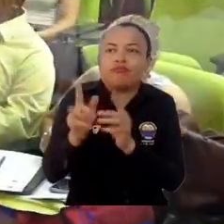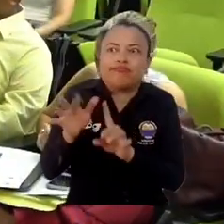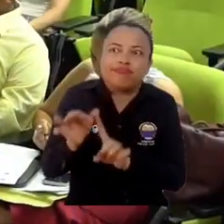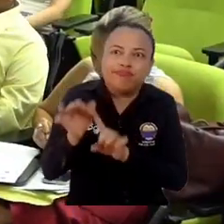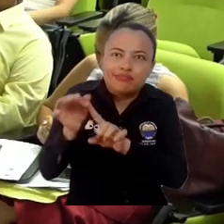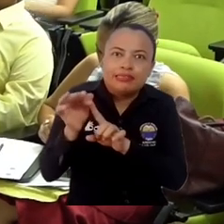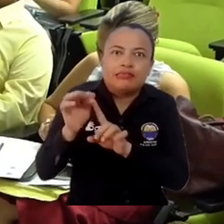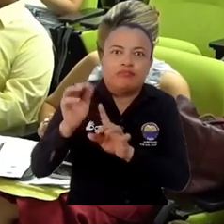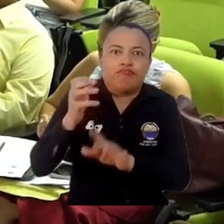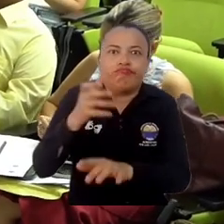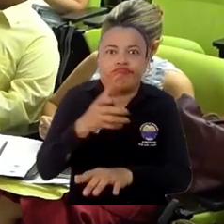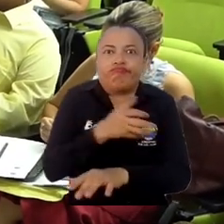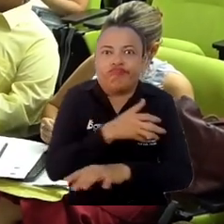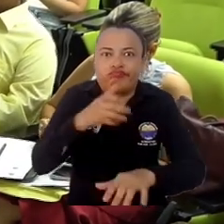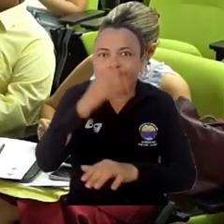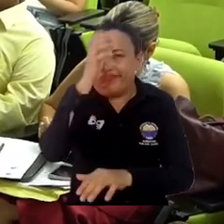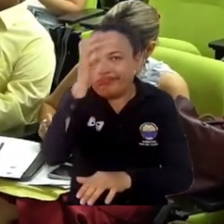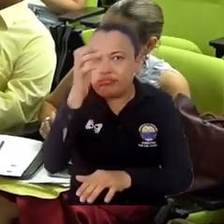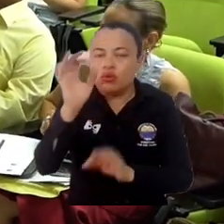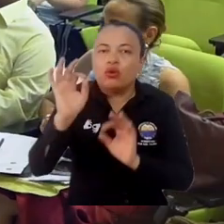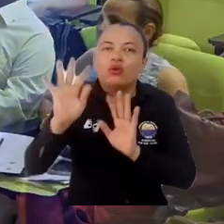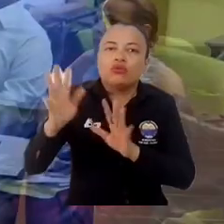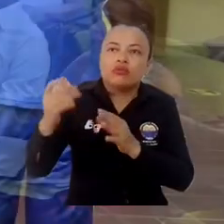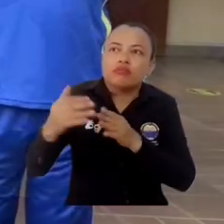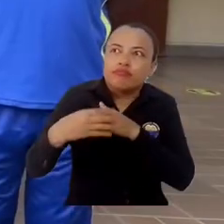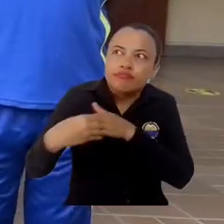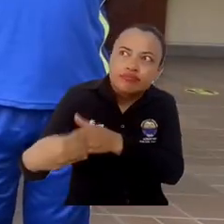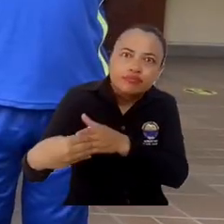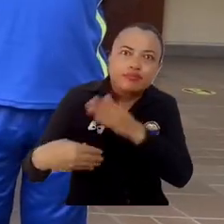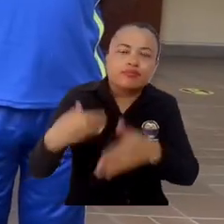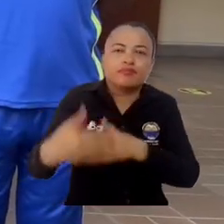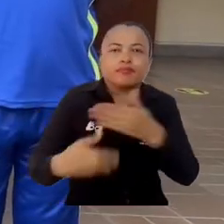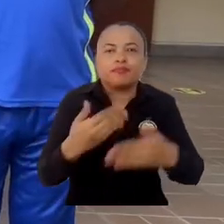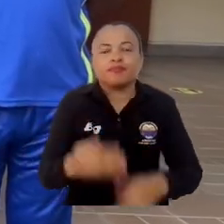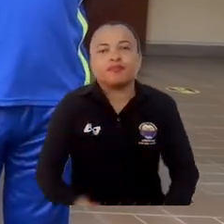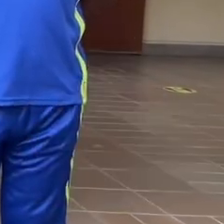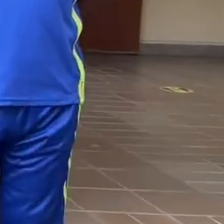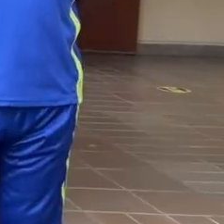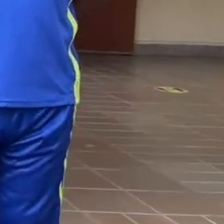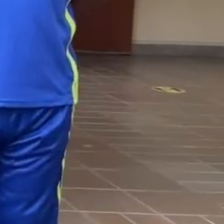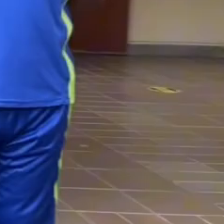docentes especiales, capacitados, que nos guiaron de la mejor forma.